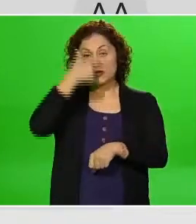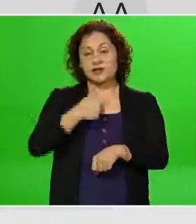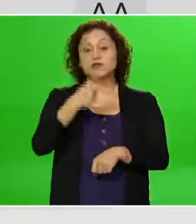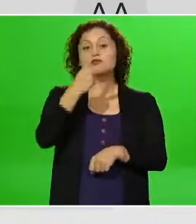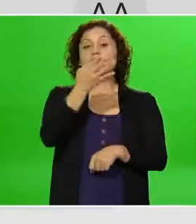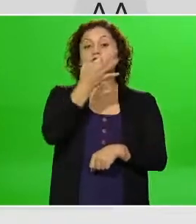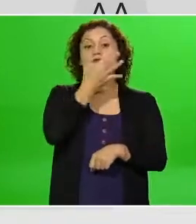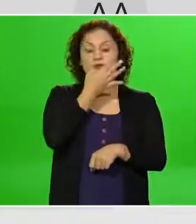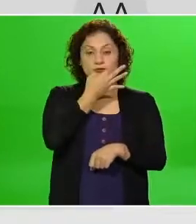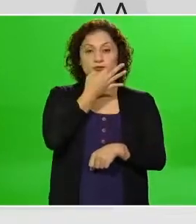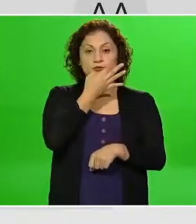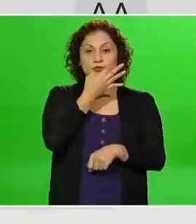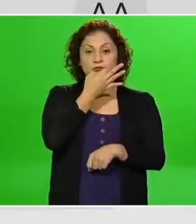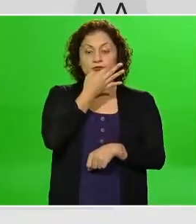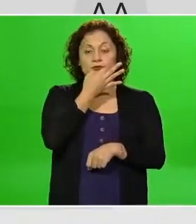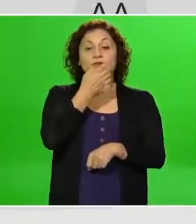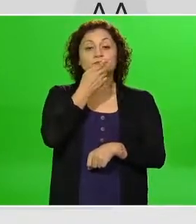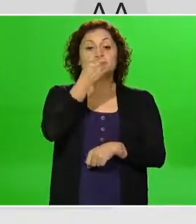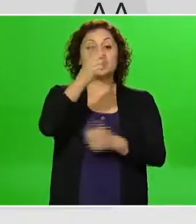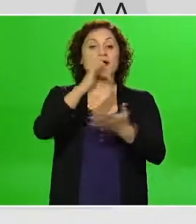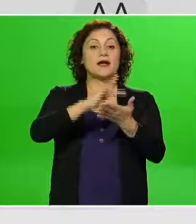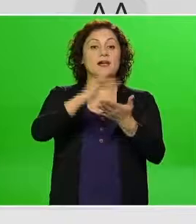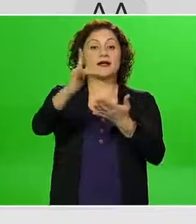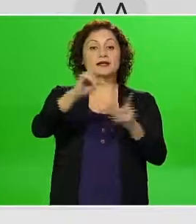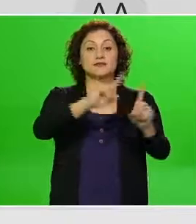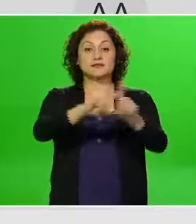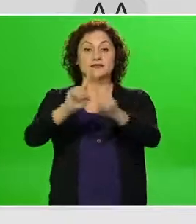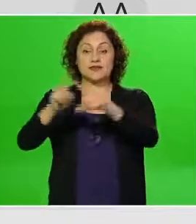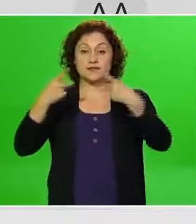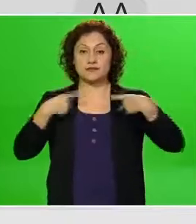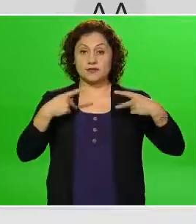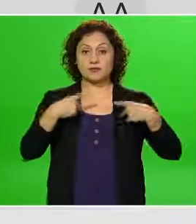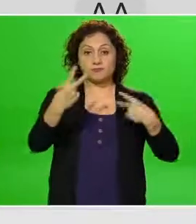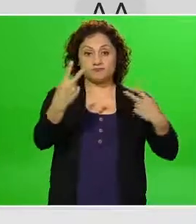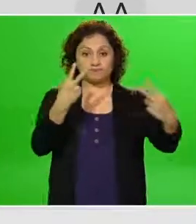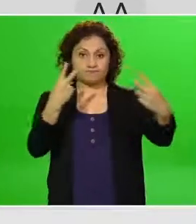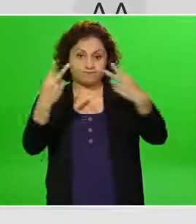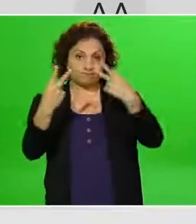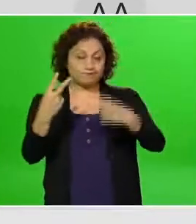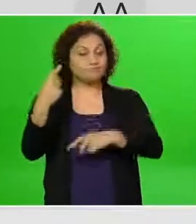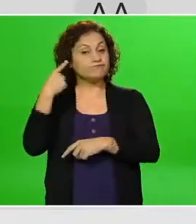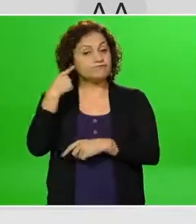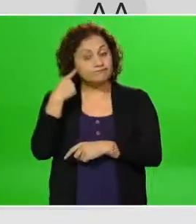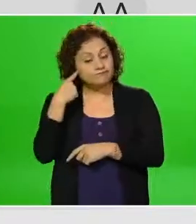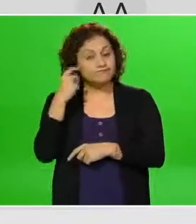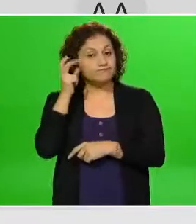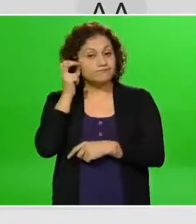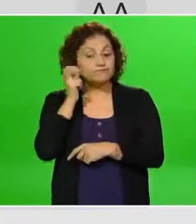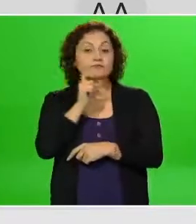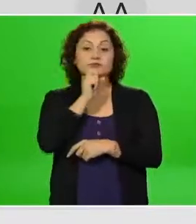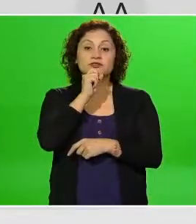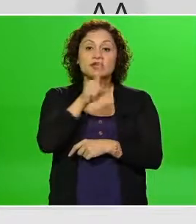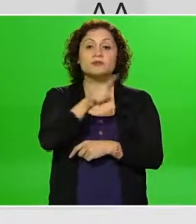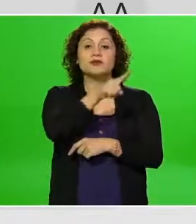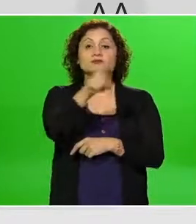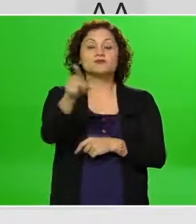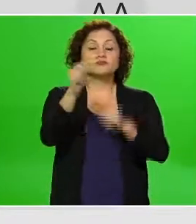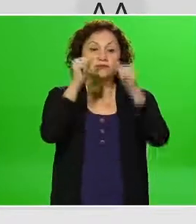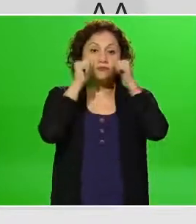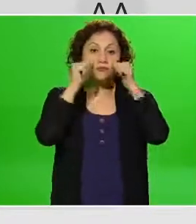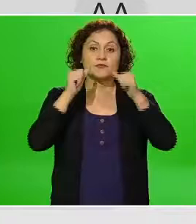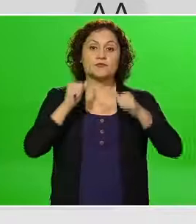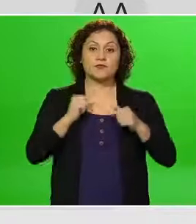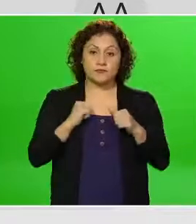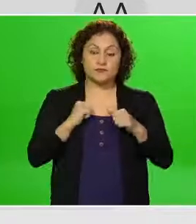20:02. Agradecemos a todos los televidentes y a todos los radioescucha que nos siguen a través de esta transmisión en